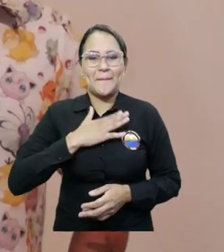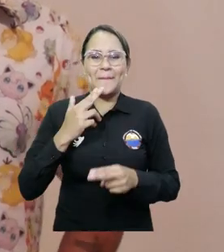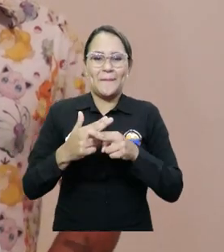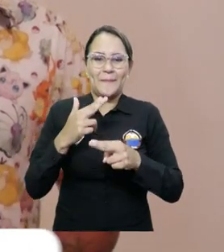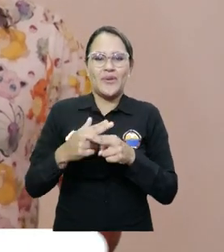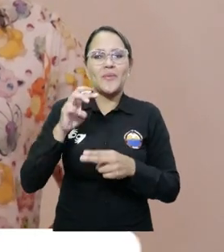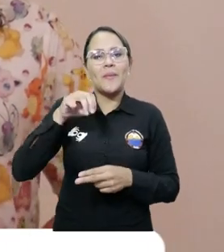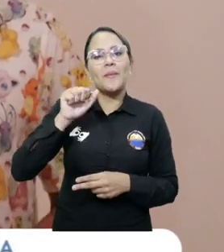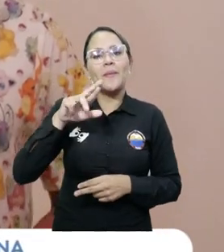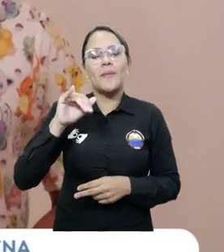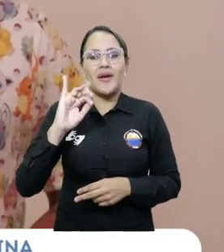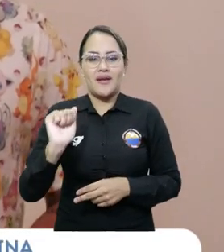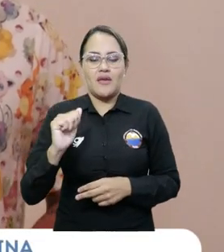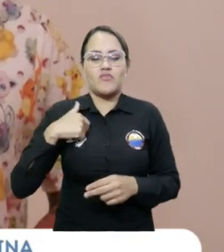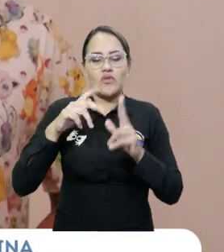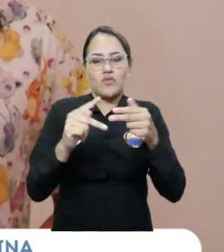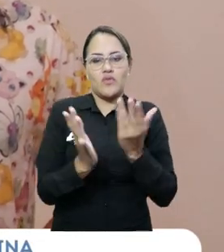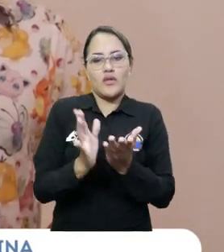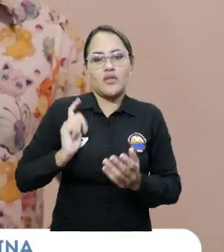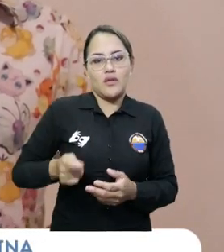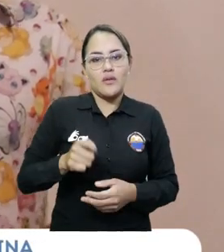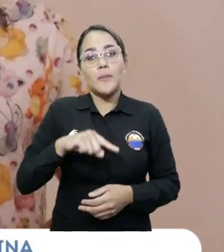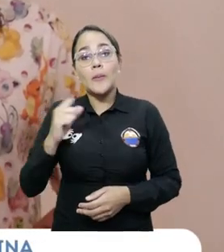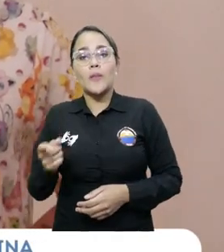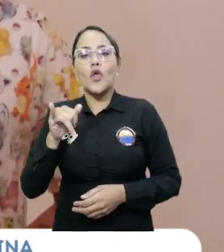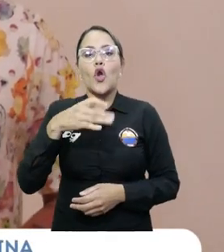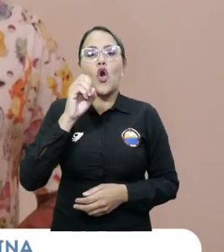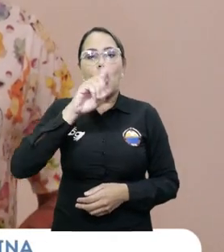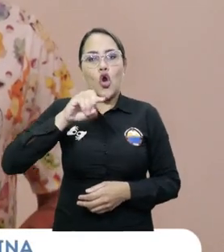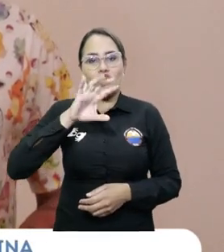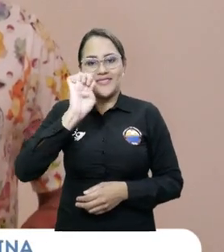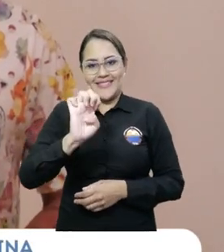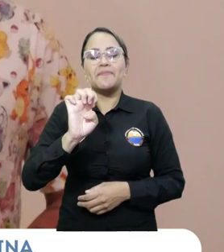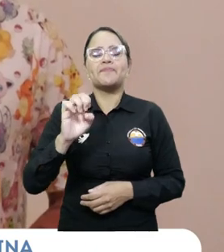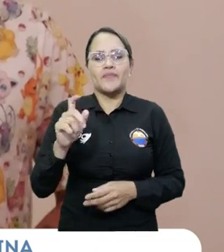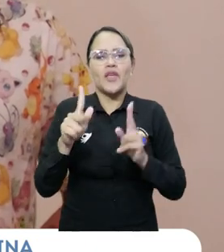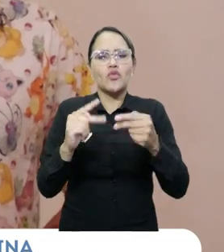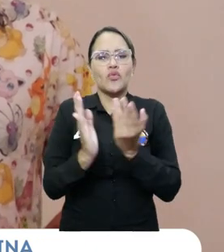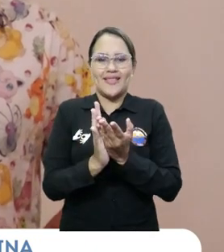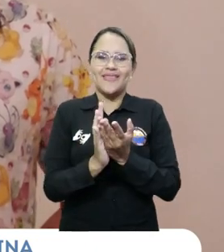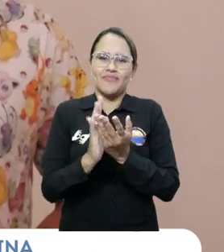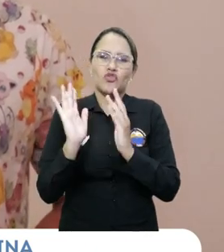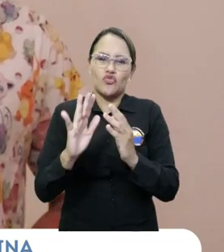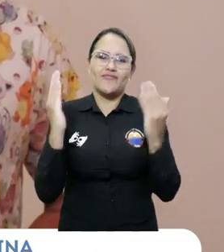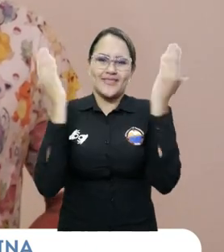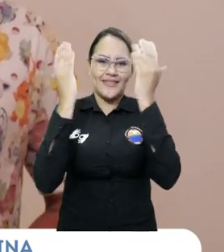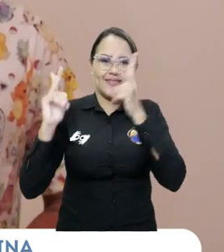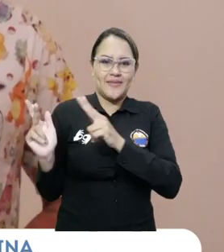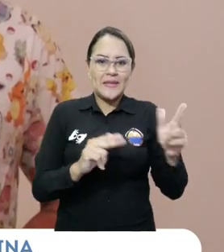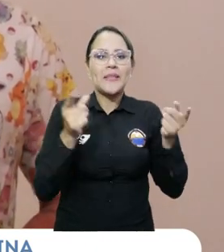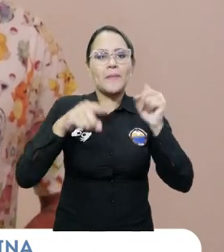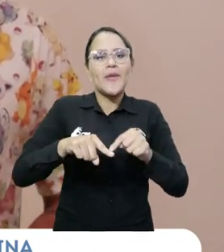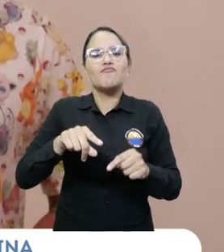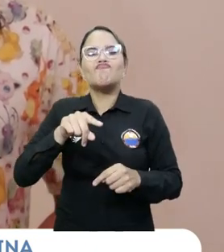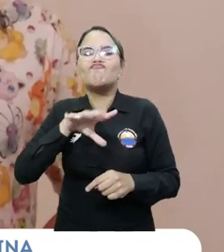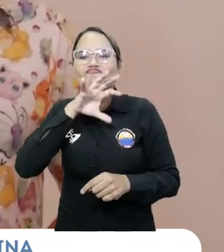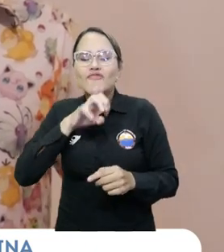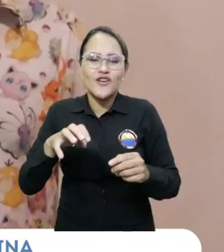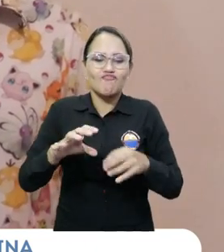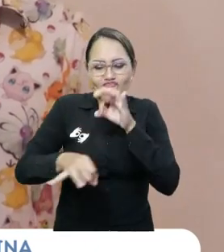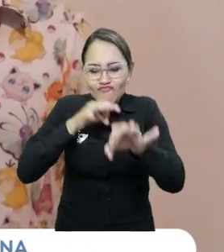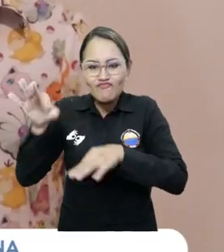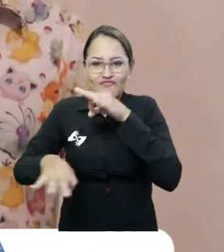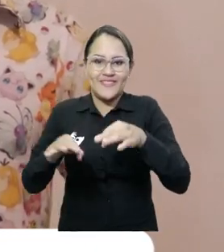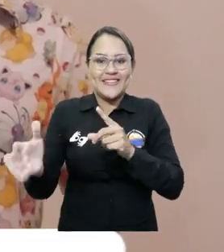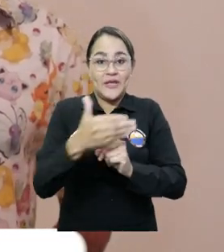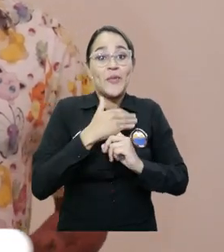Hola, mi nombre es Elvia Barrios y soy estudiante de Derecho. Mi nombre es José Luis Ortiz Molina y soy estudiante de Cine y Audiovisuales y Guardián Canino. Por eso hoy